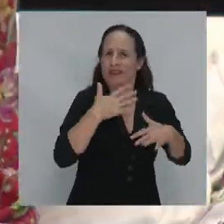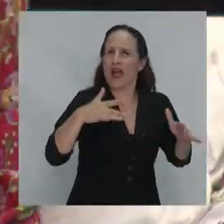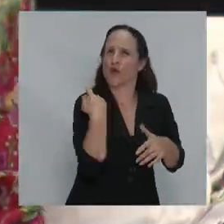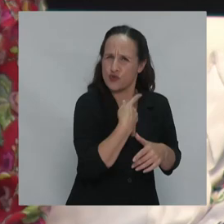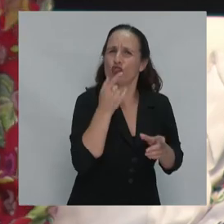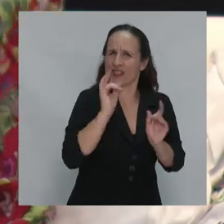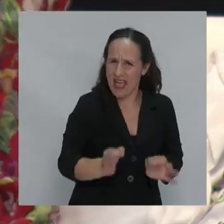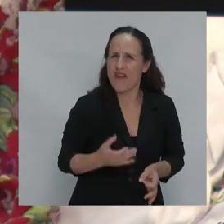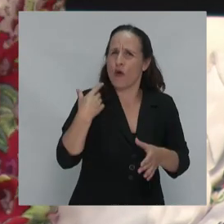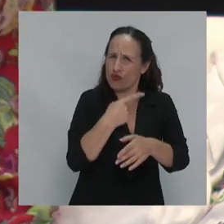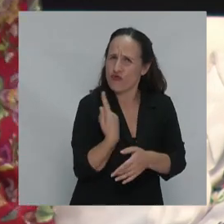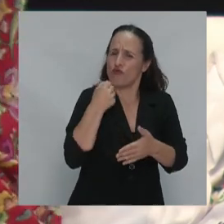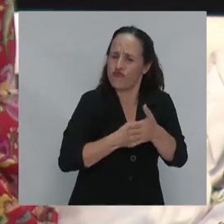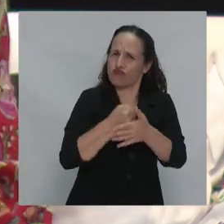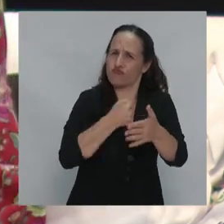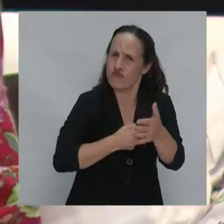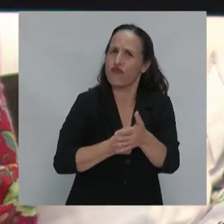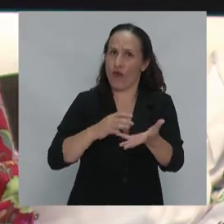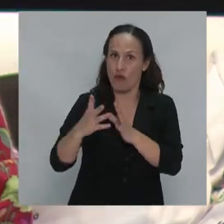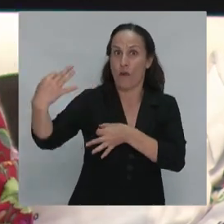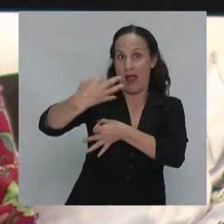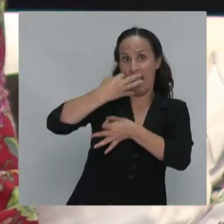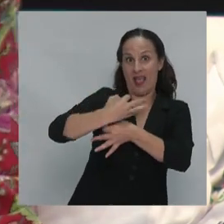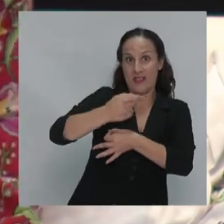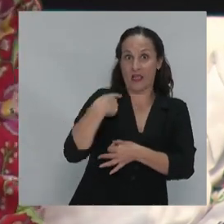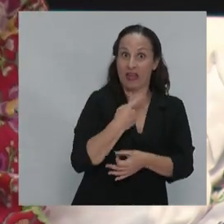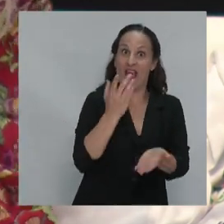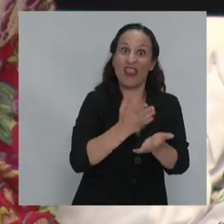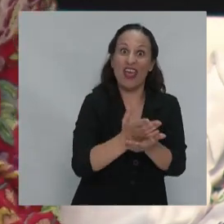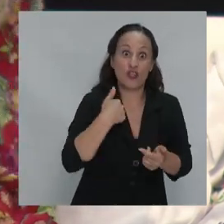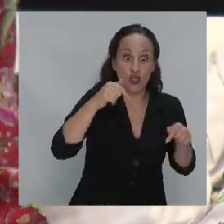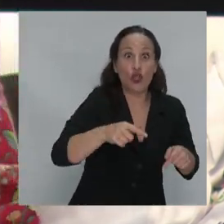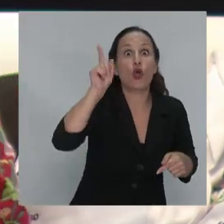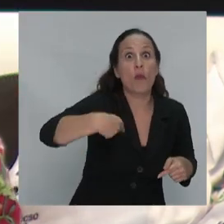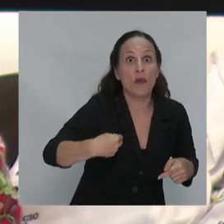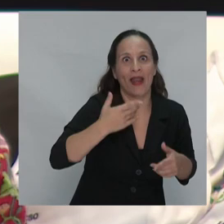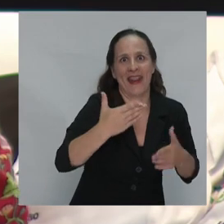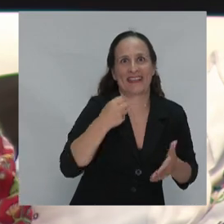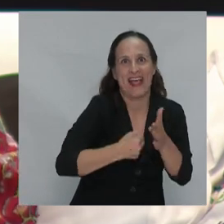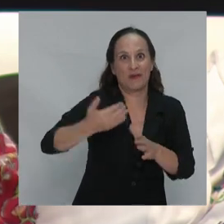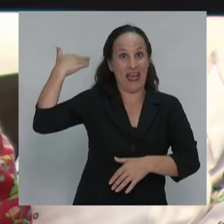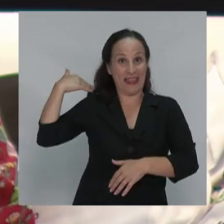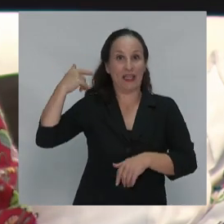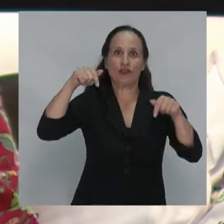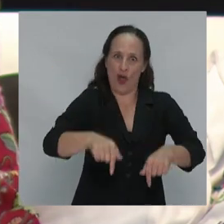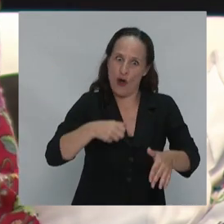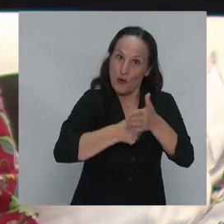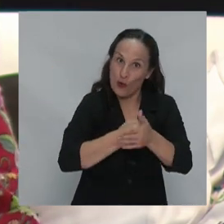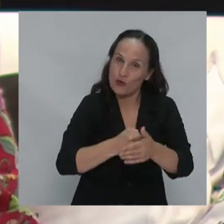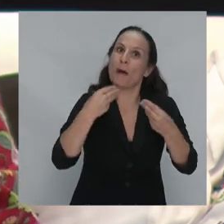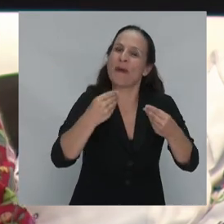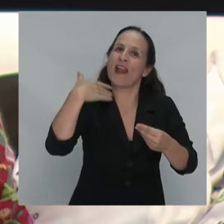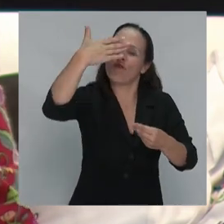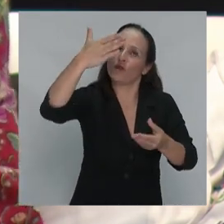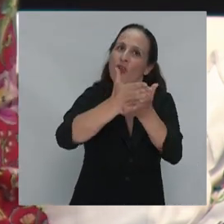de ese legado y nos han enseñado que entonces, si nuestros derechos de hoy son las luchas de ayer, nuestras luchas de hoy tienen la capacidad de